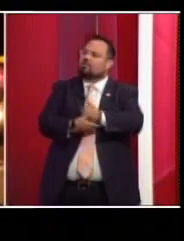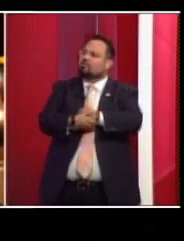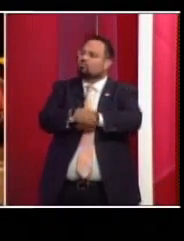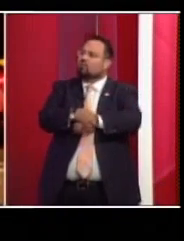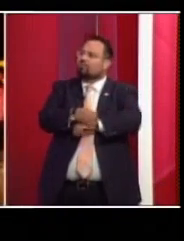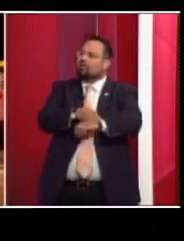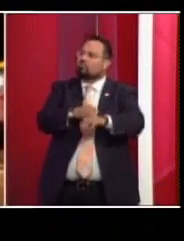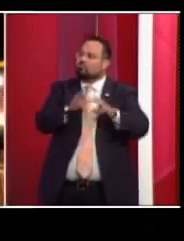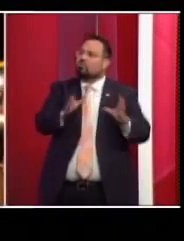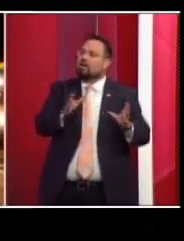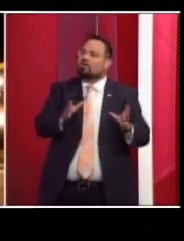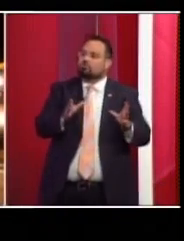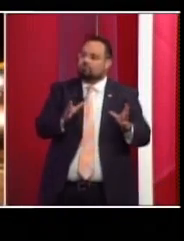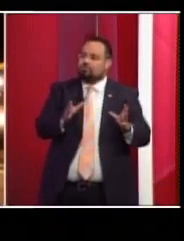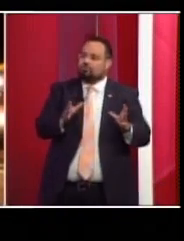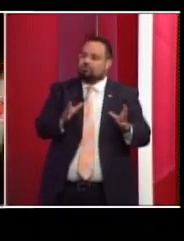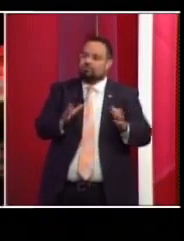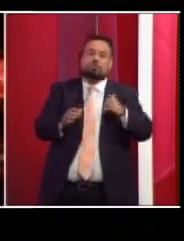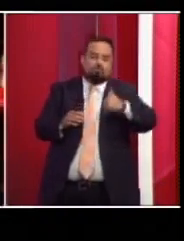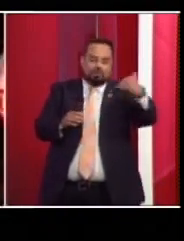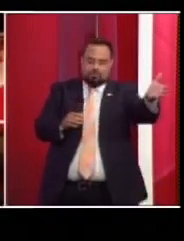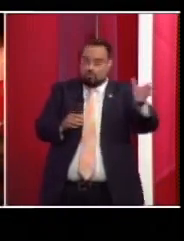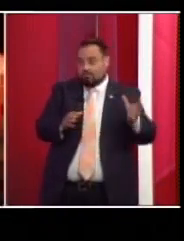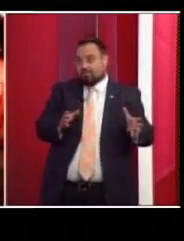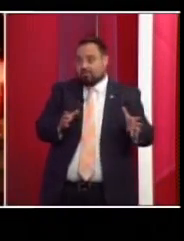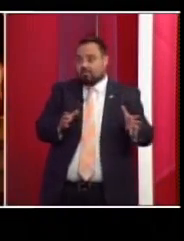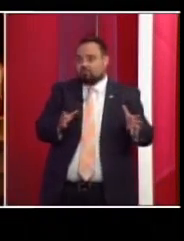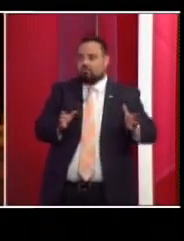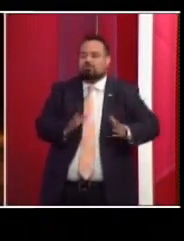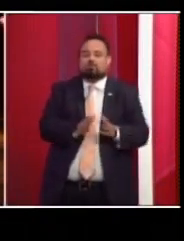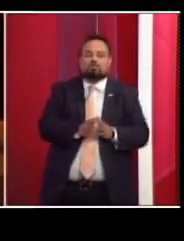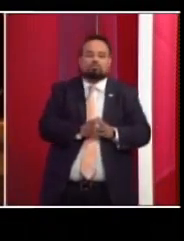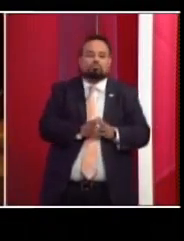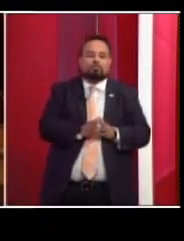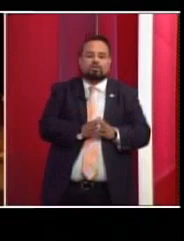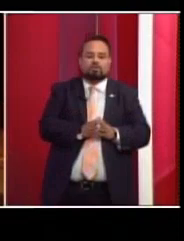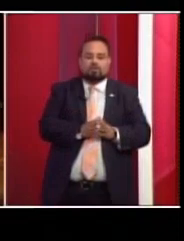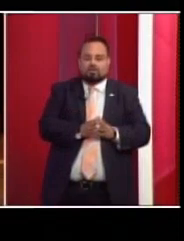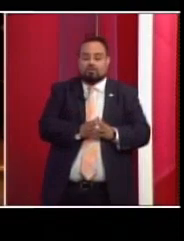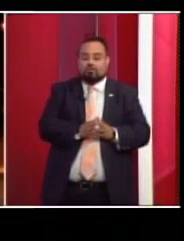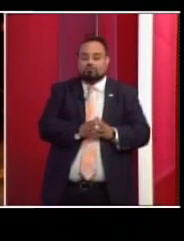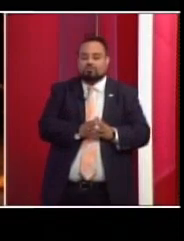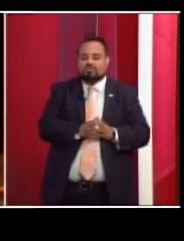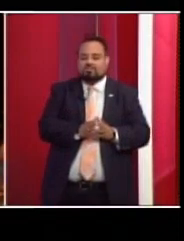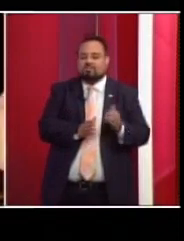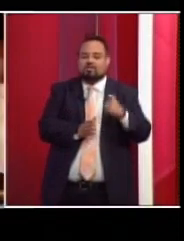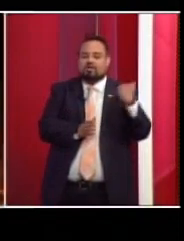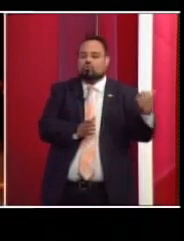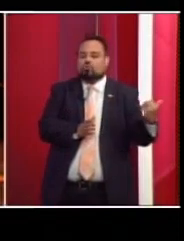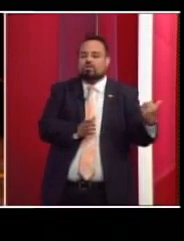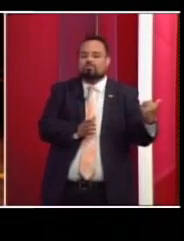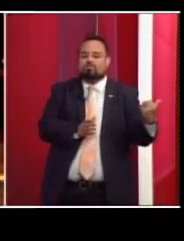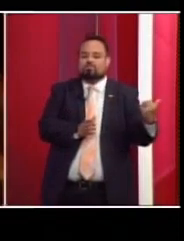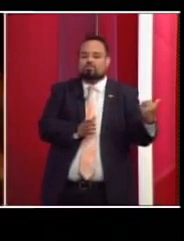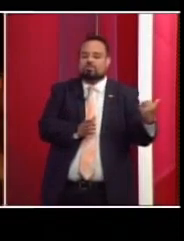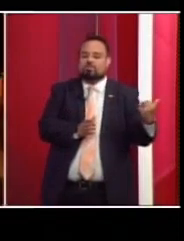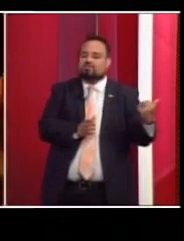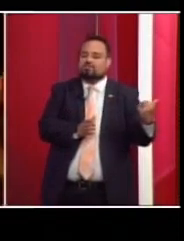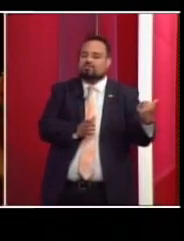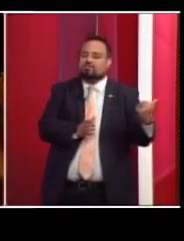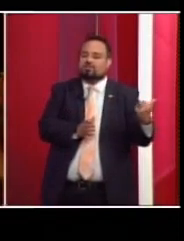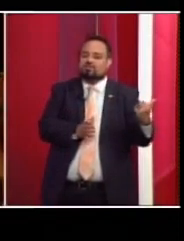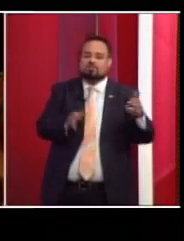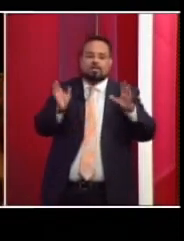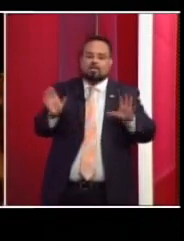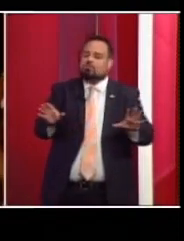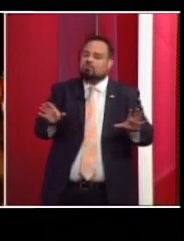imagínate tú no pueden controlar a sus propios hijos particularmente hijas no la mayoría de son mujeres y entonces deciden acudir precisamente